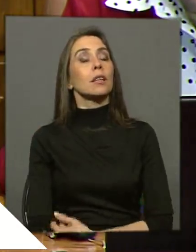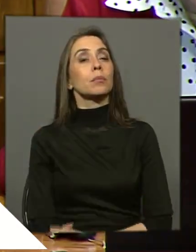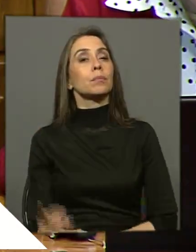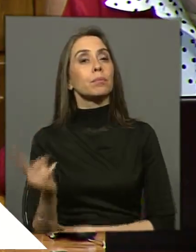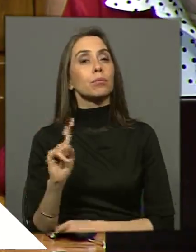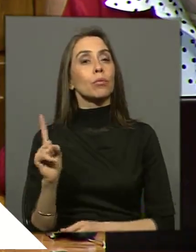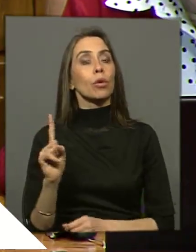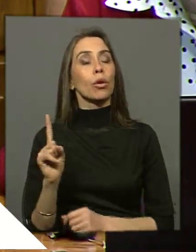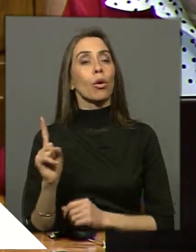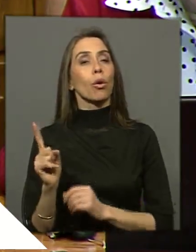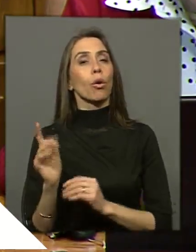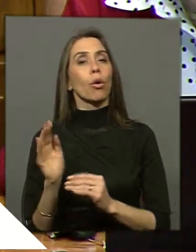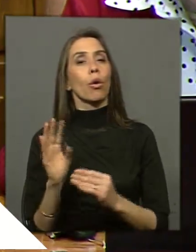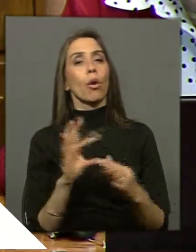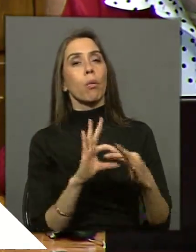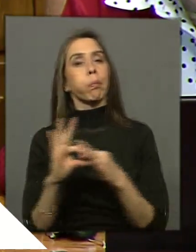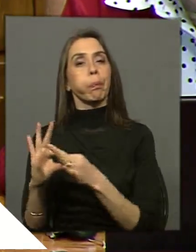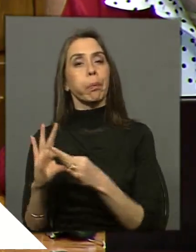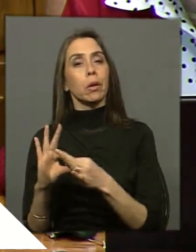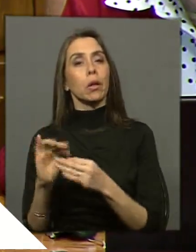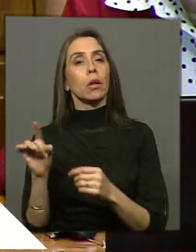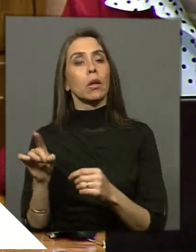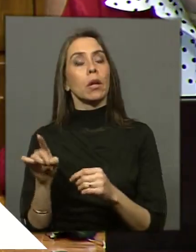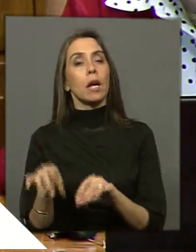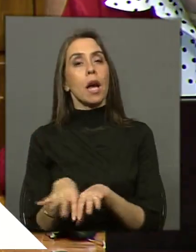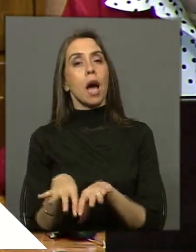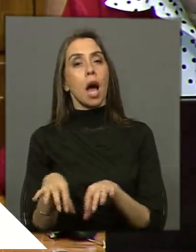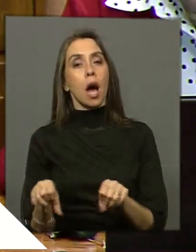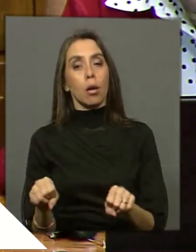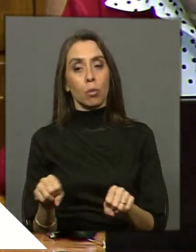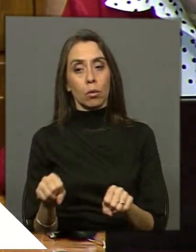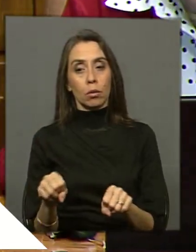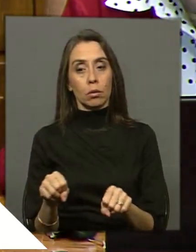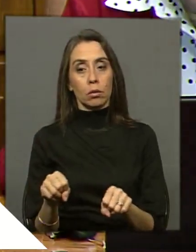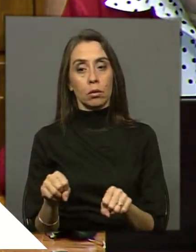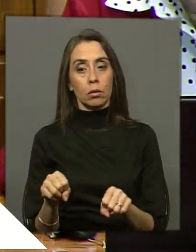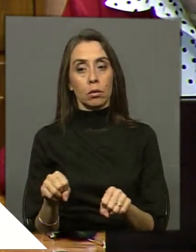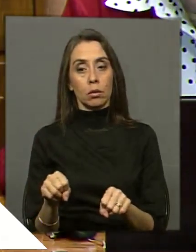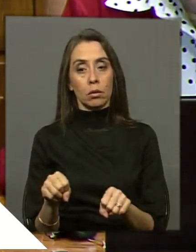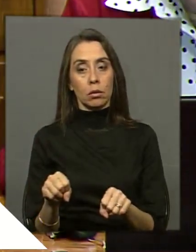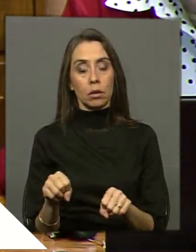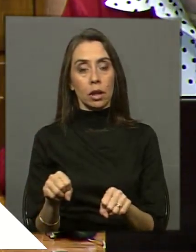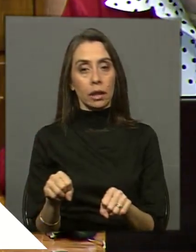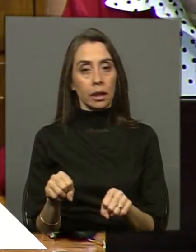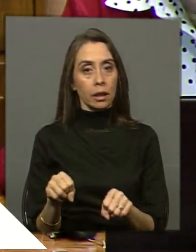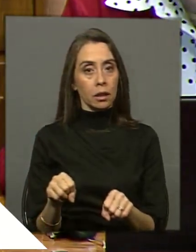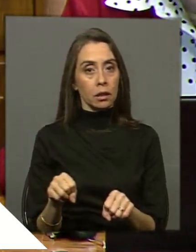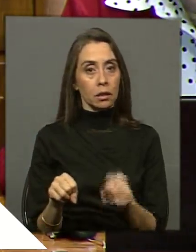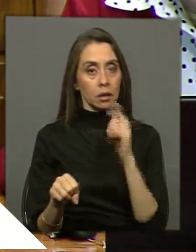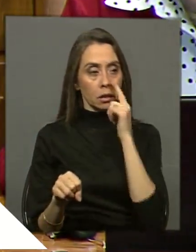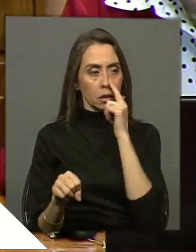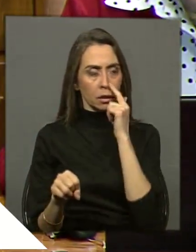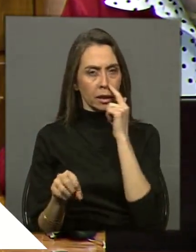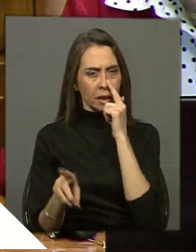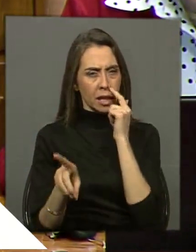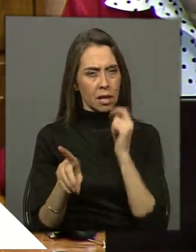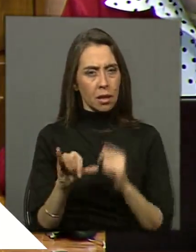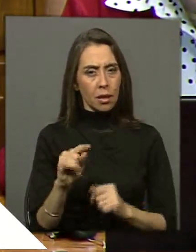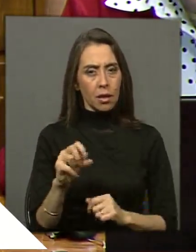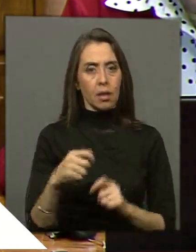al acuerdo de las dietas, en este caso, si es que las hubiera,